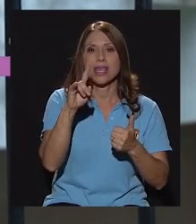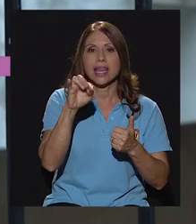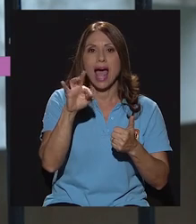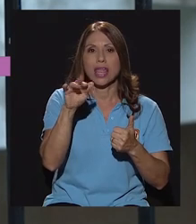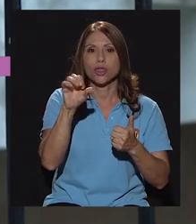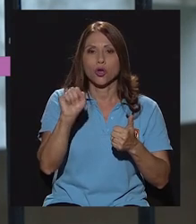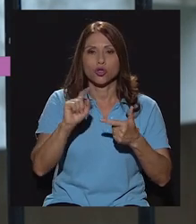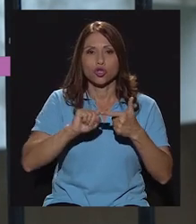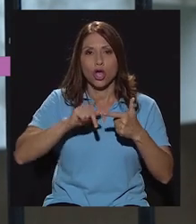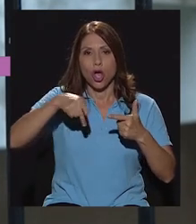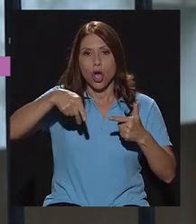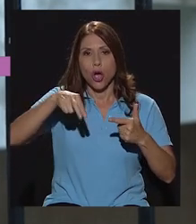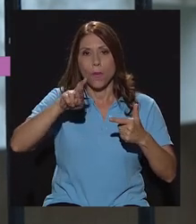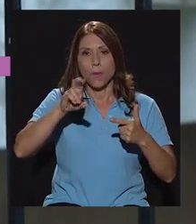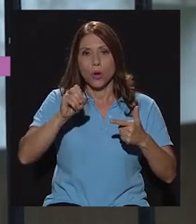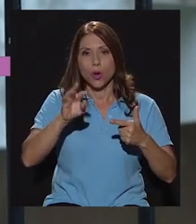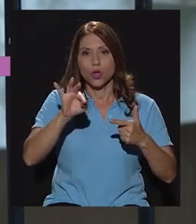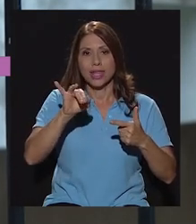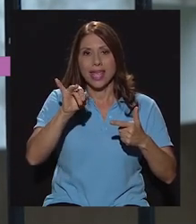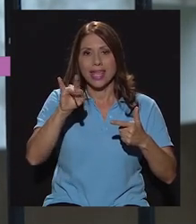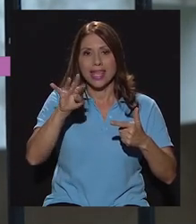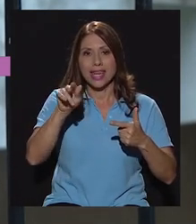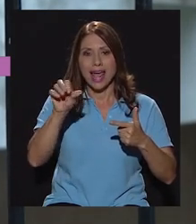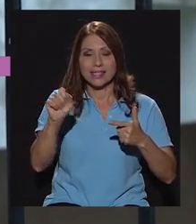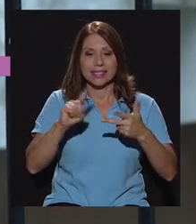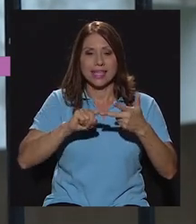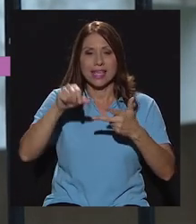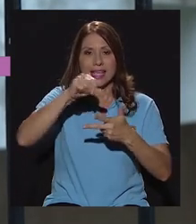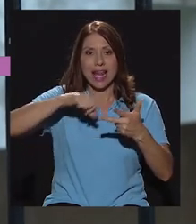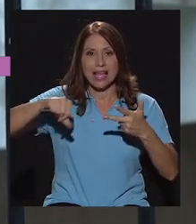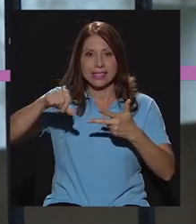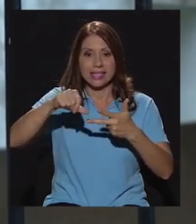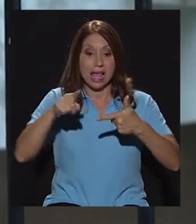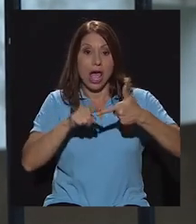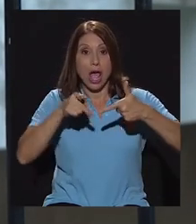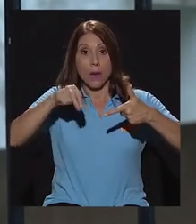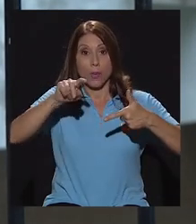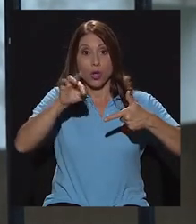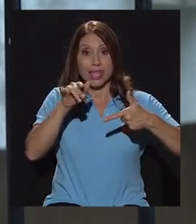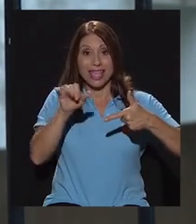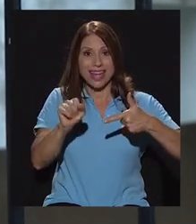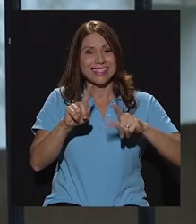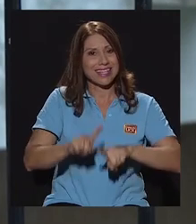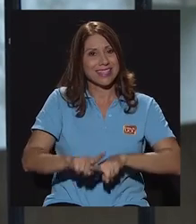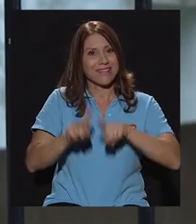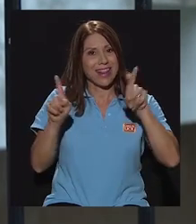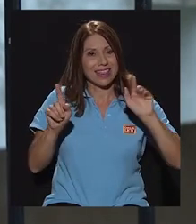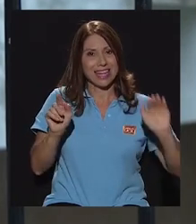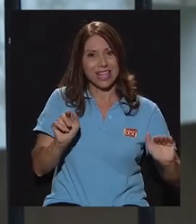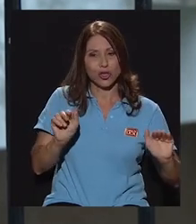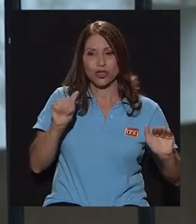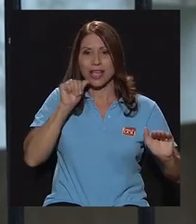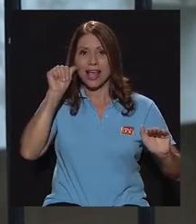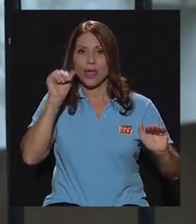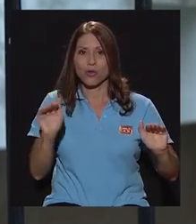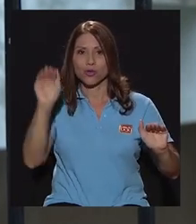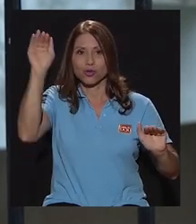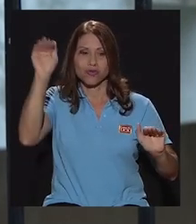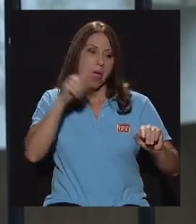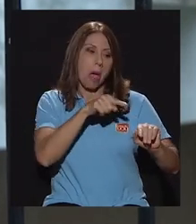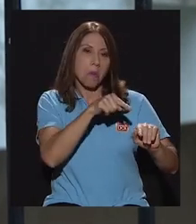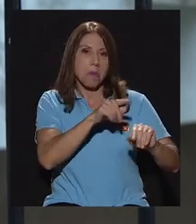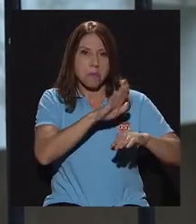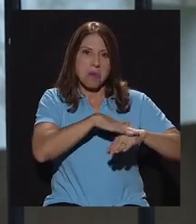grasas. Sí, el requerimiento de proteína es diferente en niños que en adultos, ¿verdad? En niños podemos ser